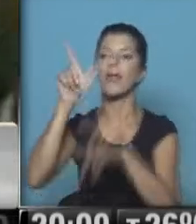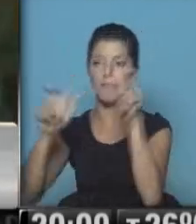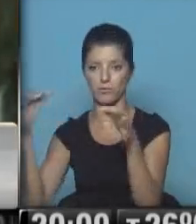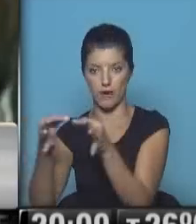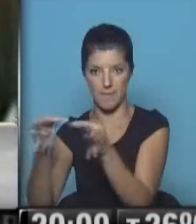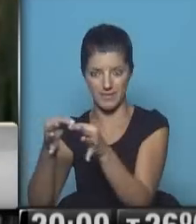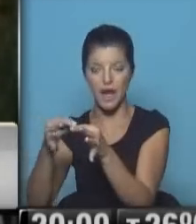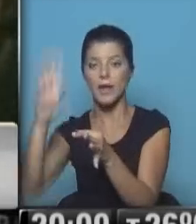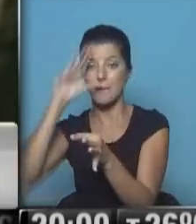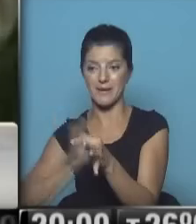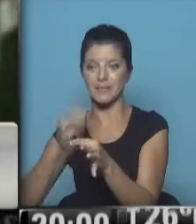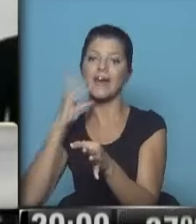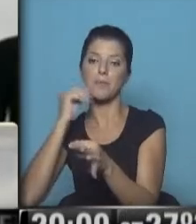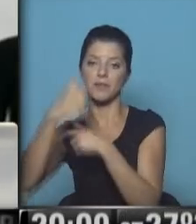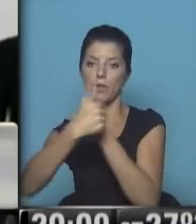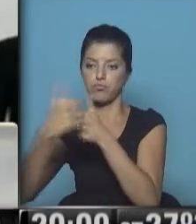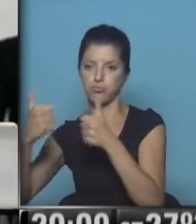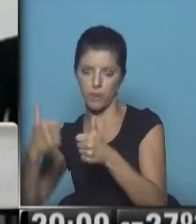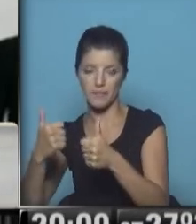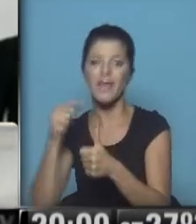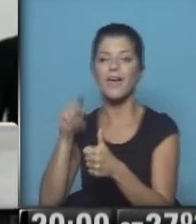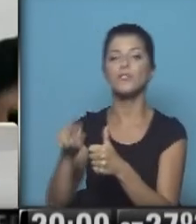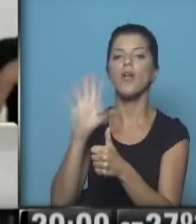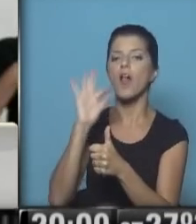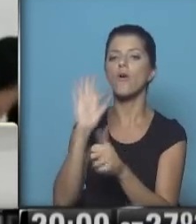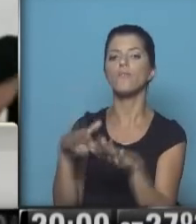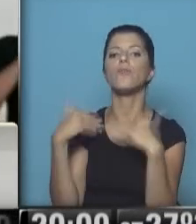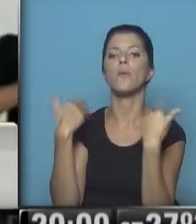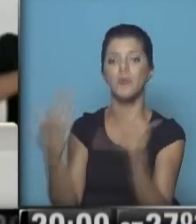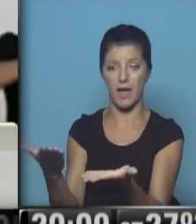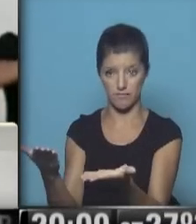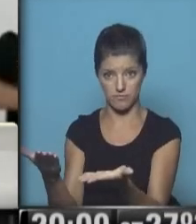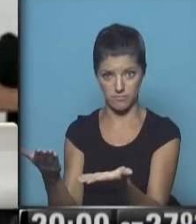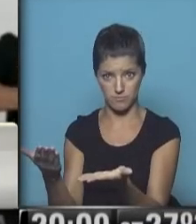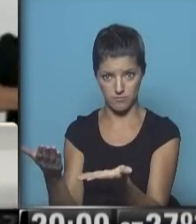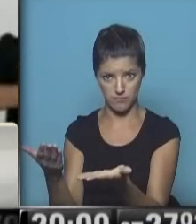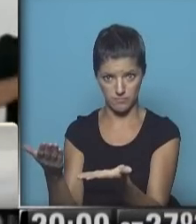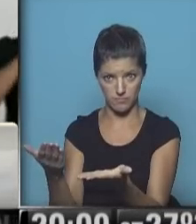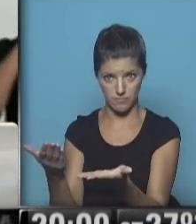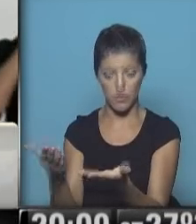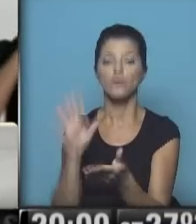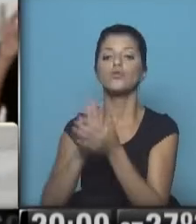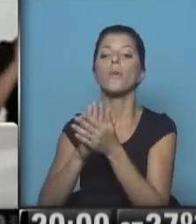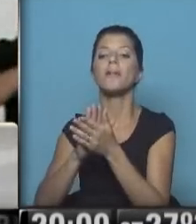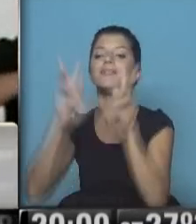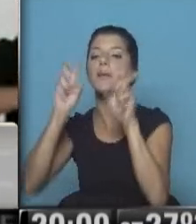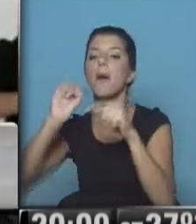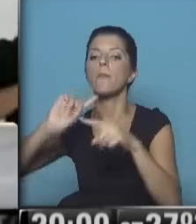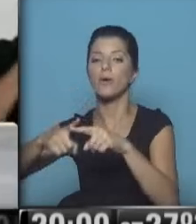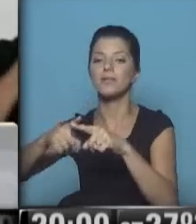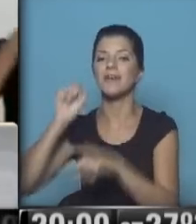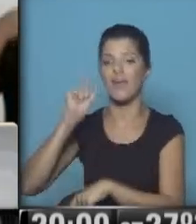islas obedecía tanto a una postura favorable al lobby armamentista como a cuestiones de política interna de